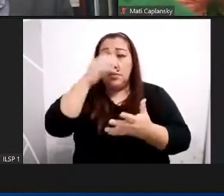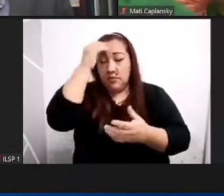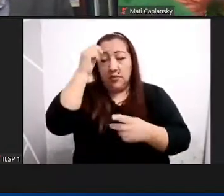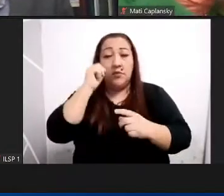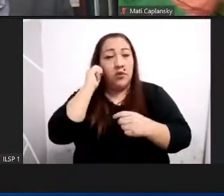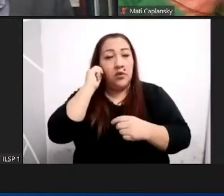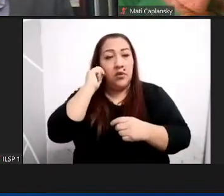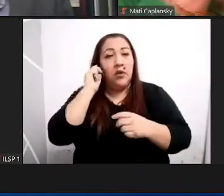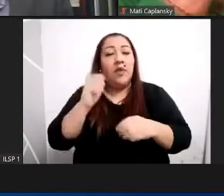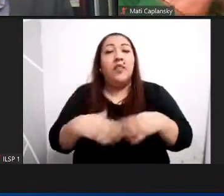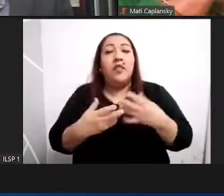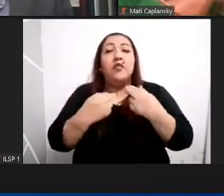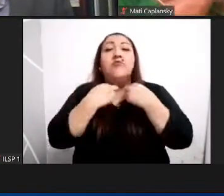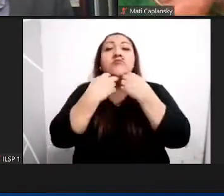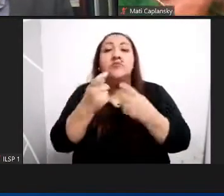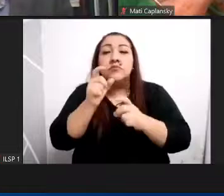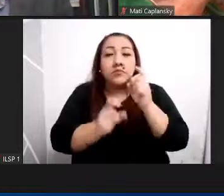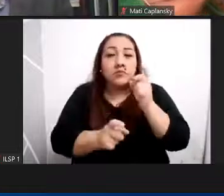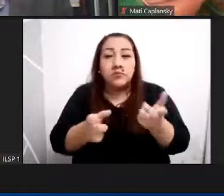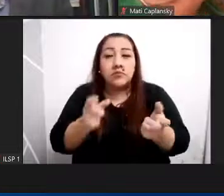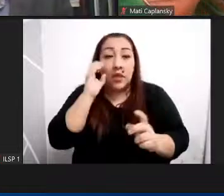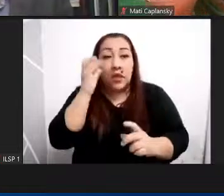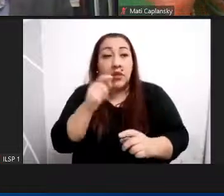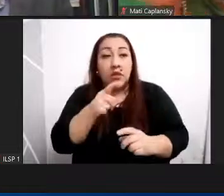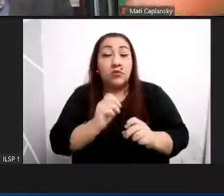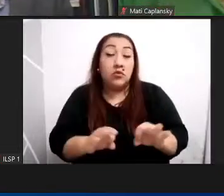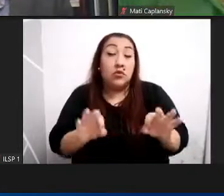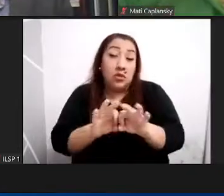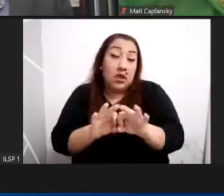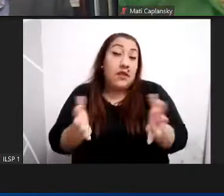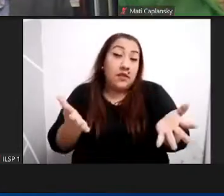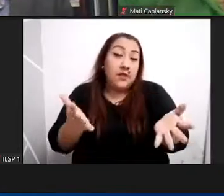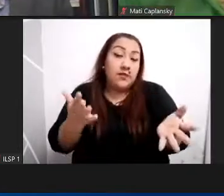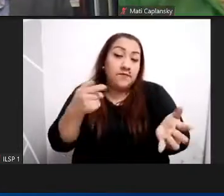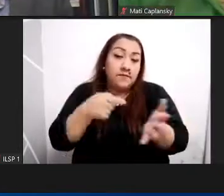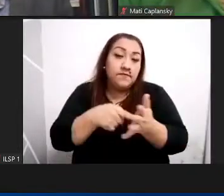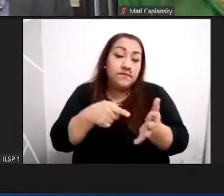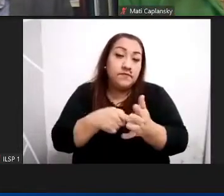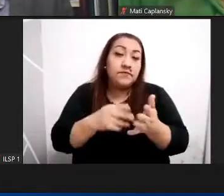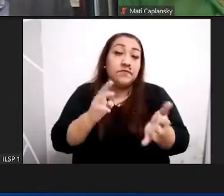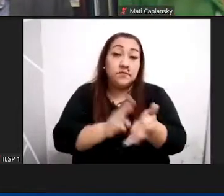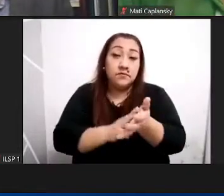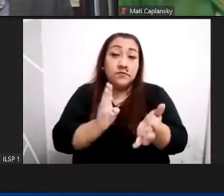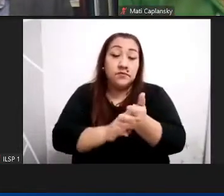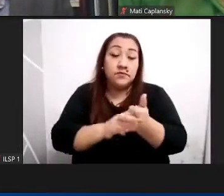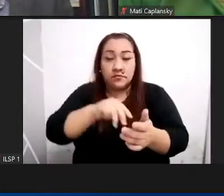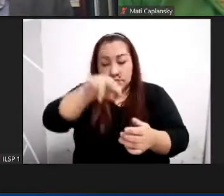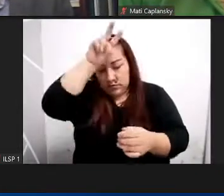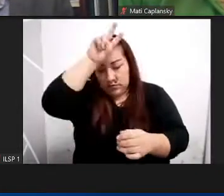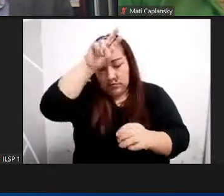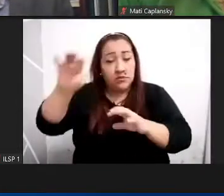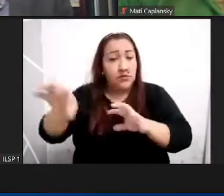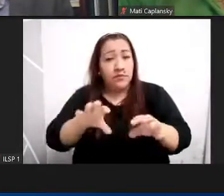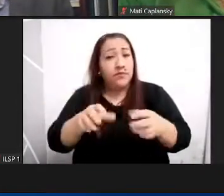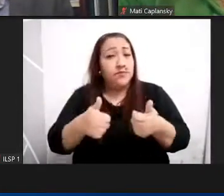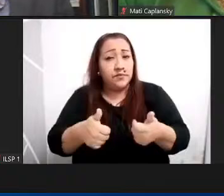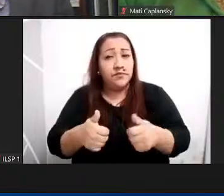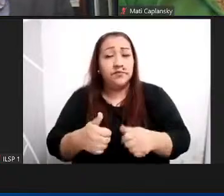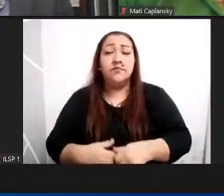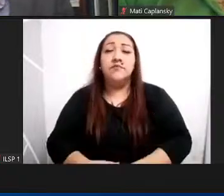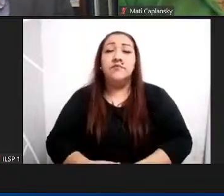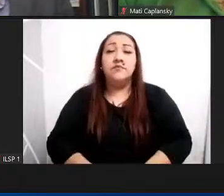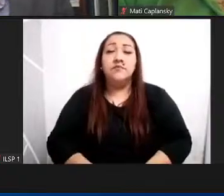la tienen, ¿no? Eso creo que también es una ventaja importantísima y la Defensoría de Perú lo hace muy bien. Creo